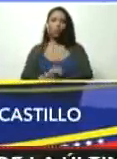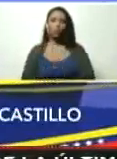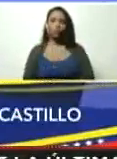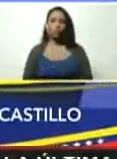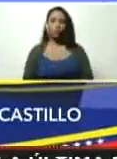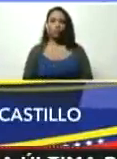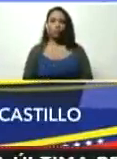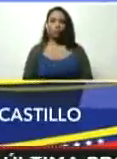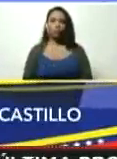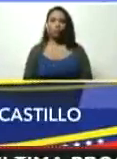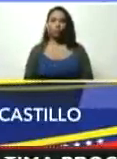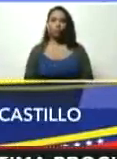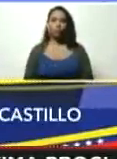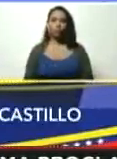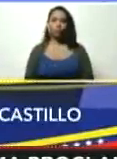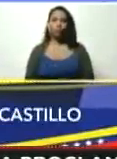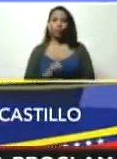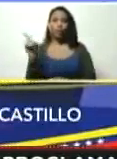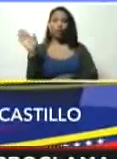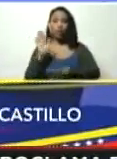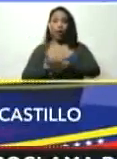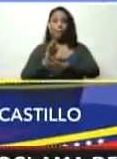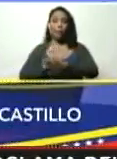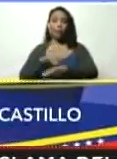Y eso que acontece allí